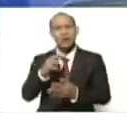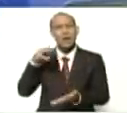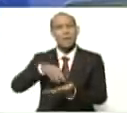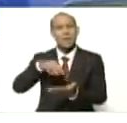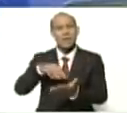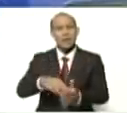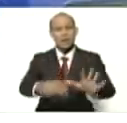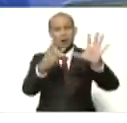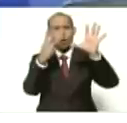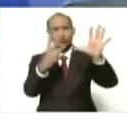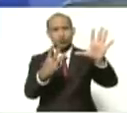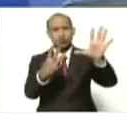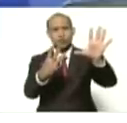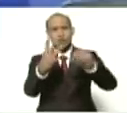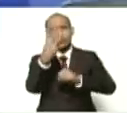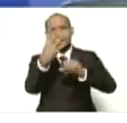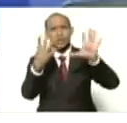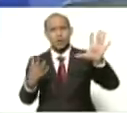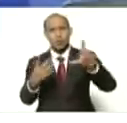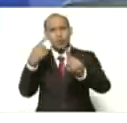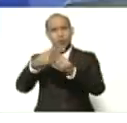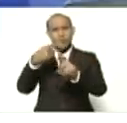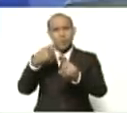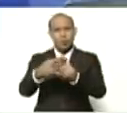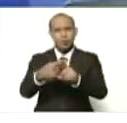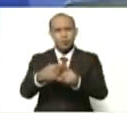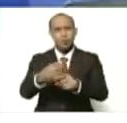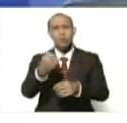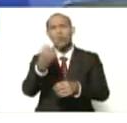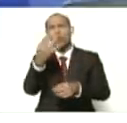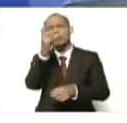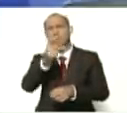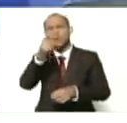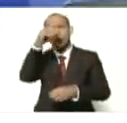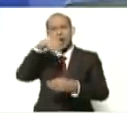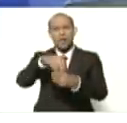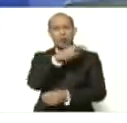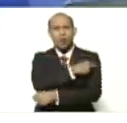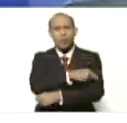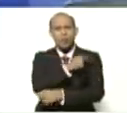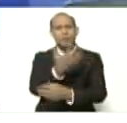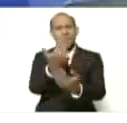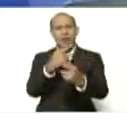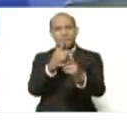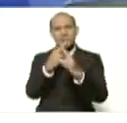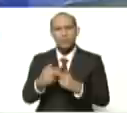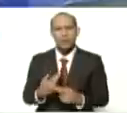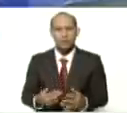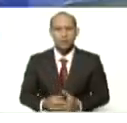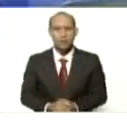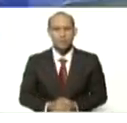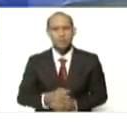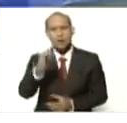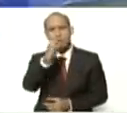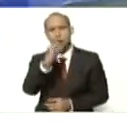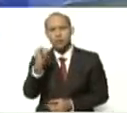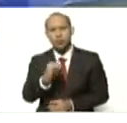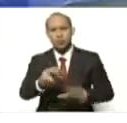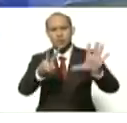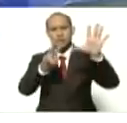839 casos activos cuantos están hospitalizados quiero respuestas zulia